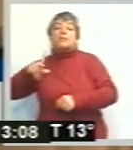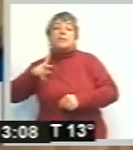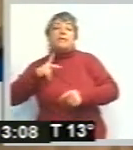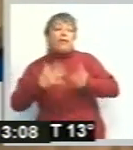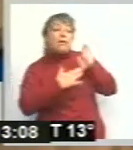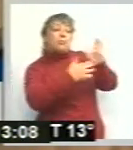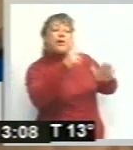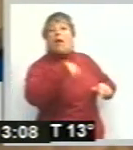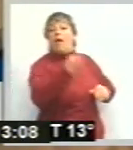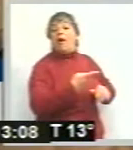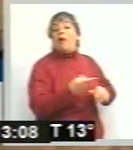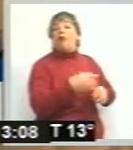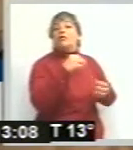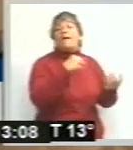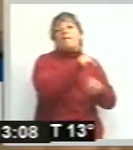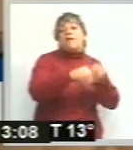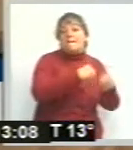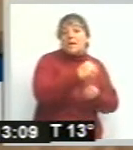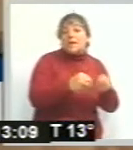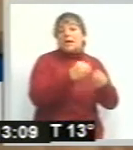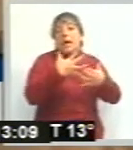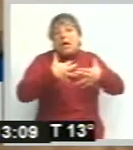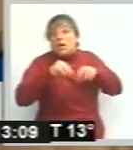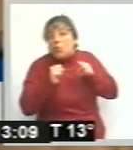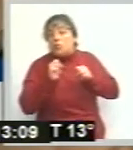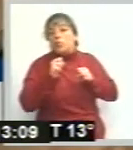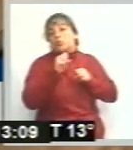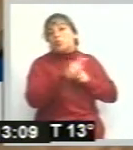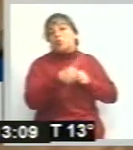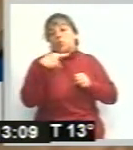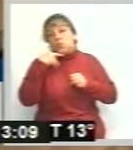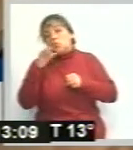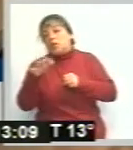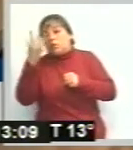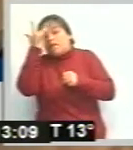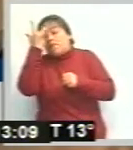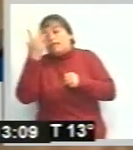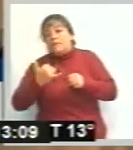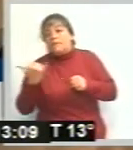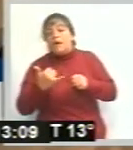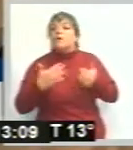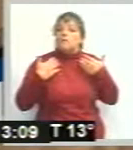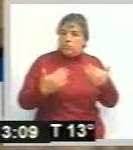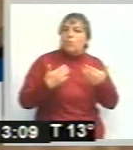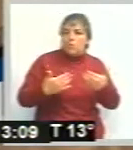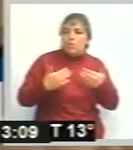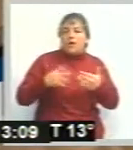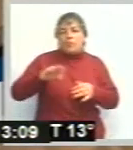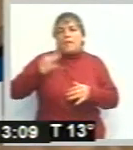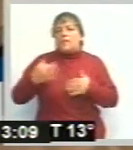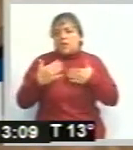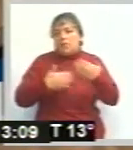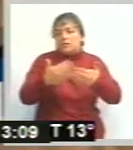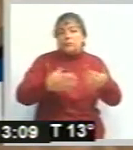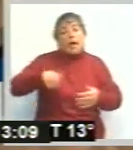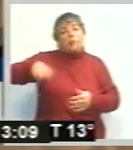las otras familias recién diagnosticadas que a pesar del diagnóstico que nos dieron los profesionales, se puede salir adelante, porque a nosotros los profesionales como